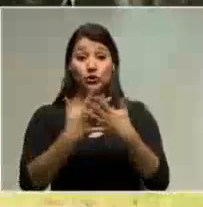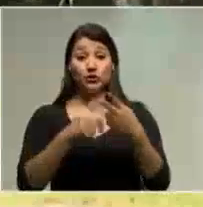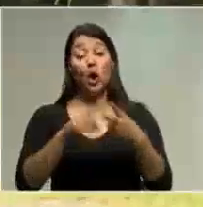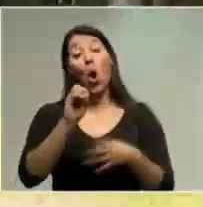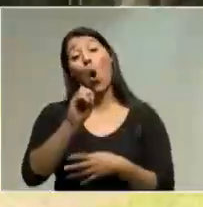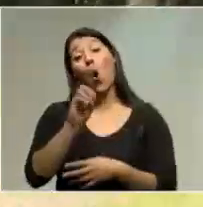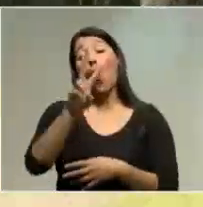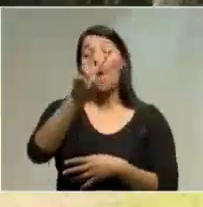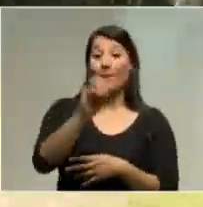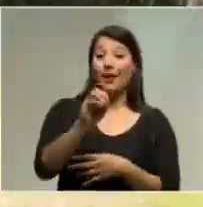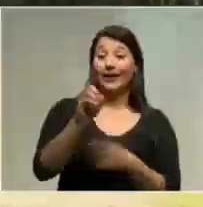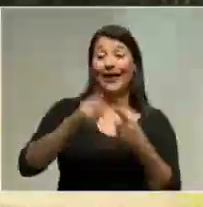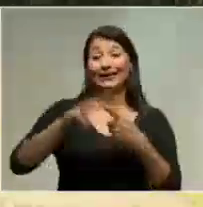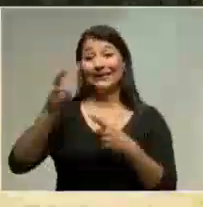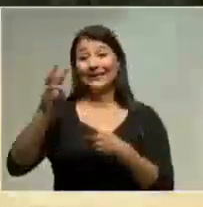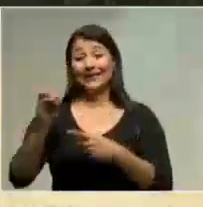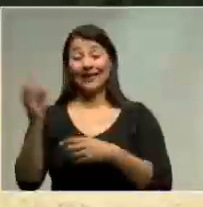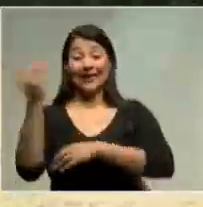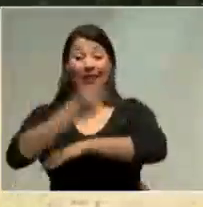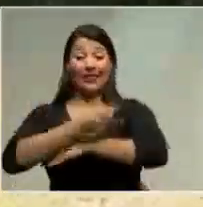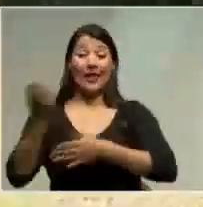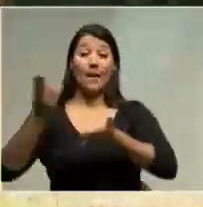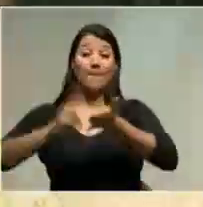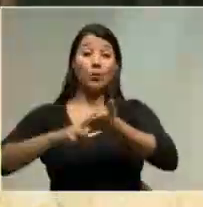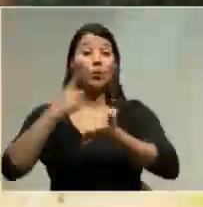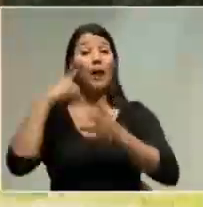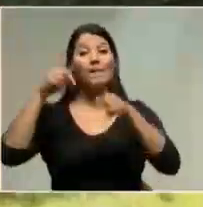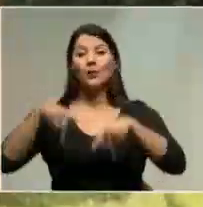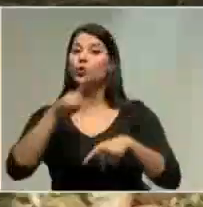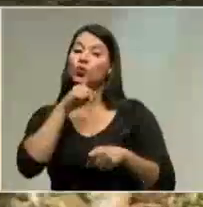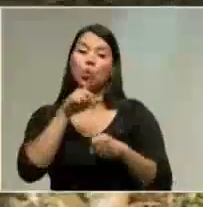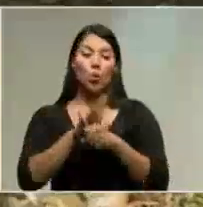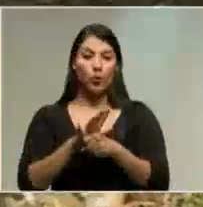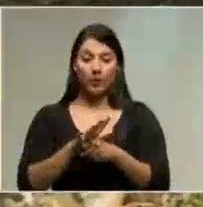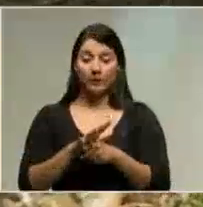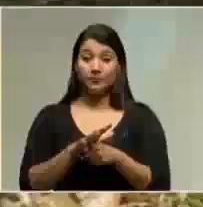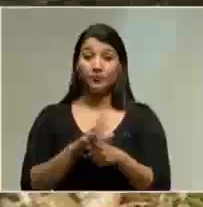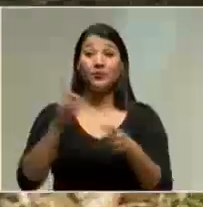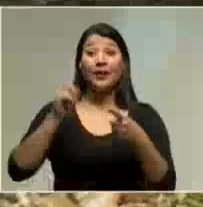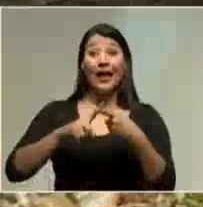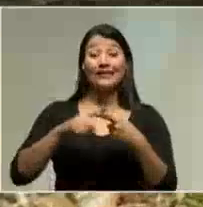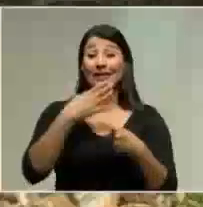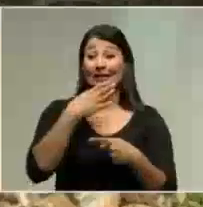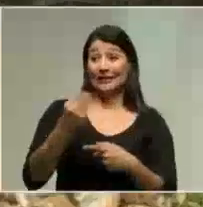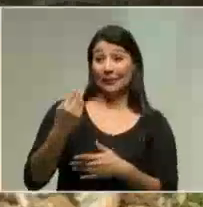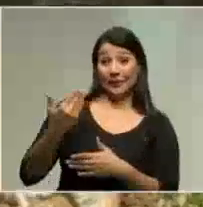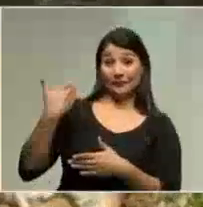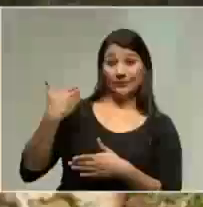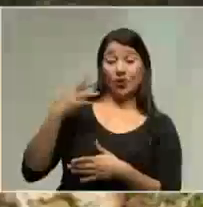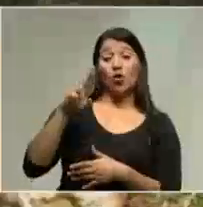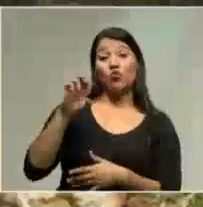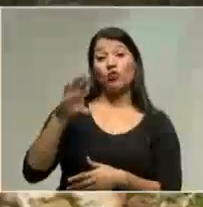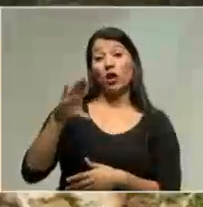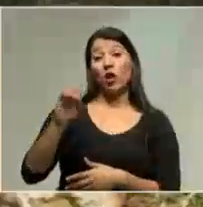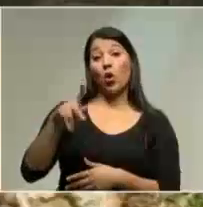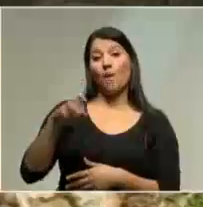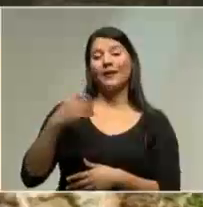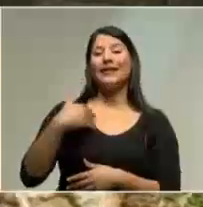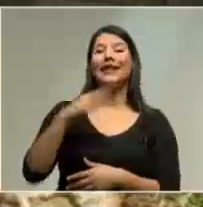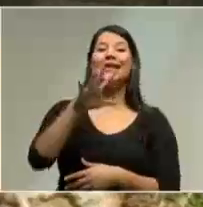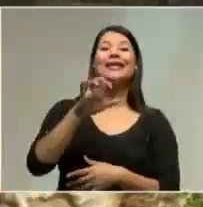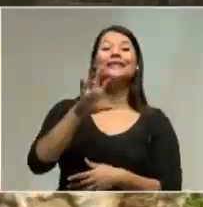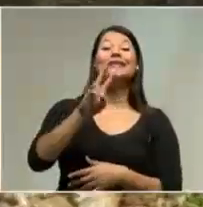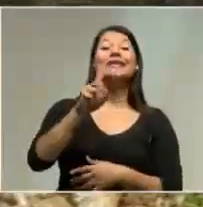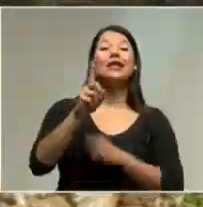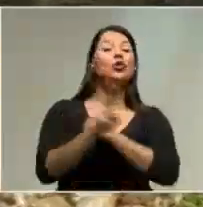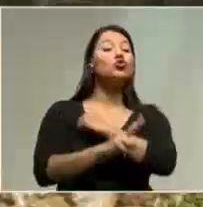quien no cumpla la orden dictada por el Alto Tribunal Constitucional. Hasta diciembre pasado, Recope registraba 571 tomas